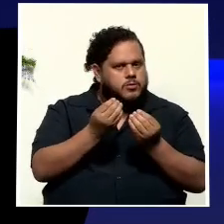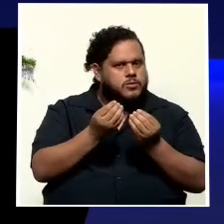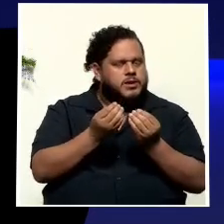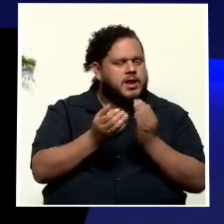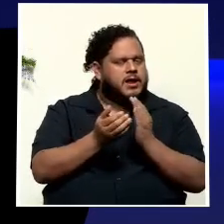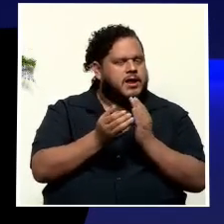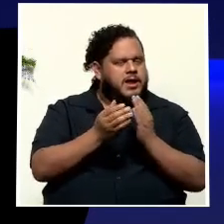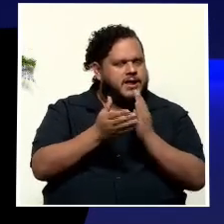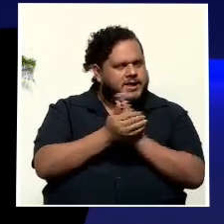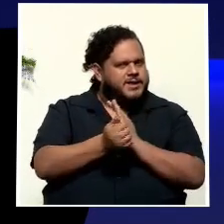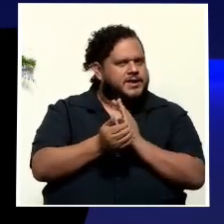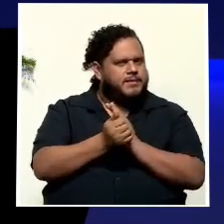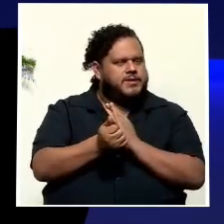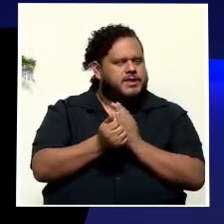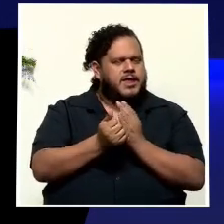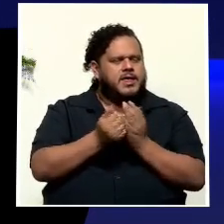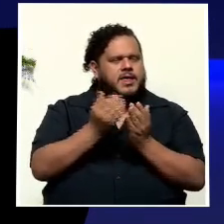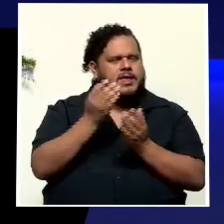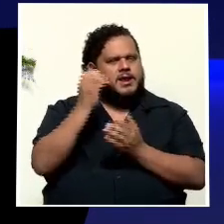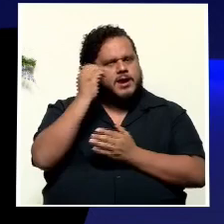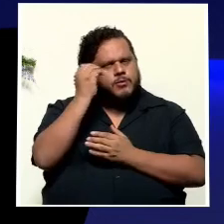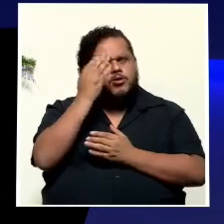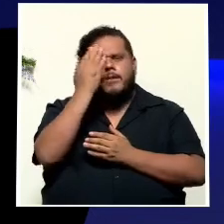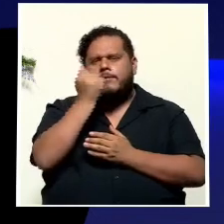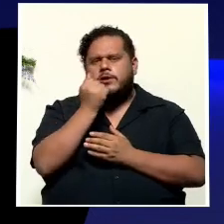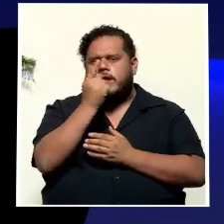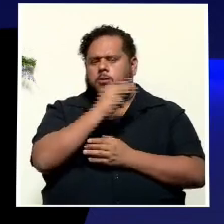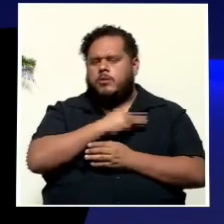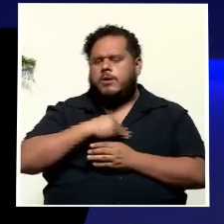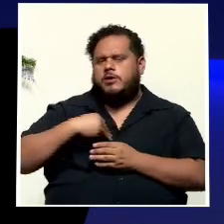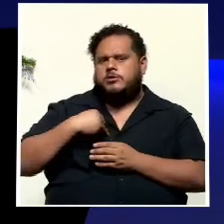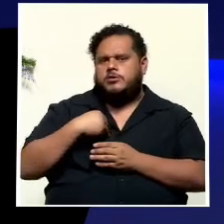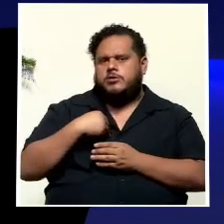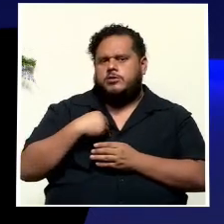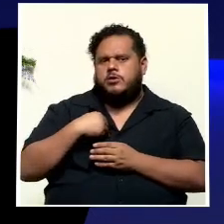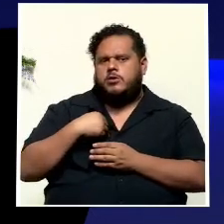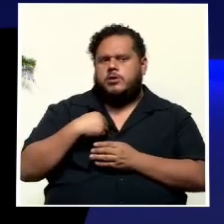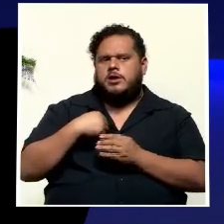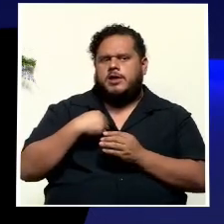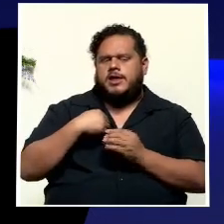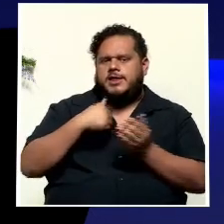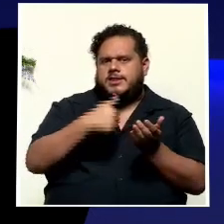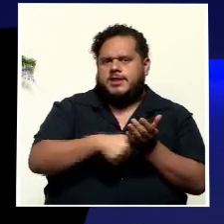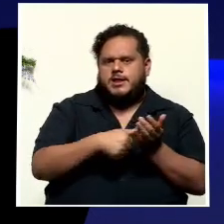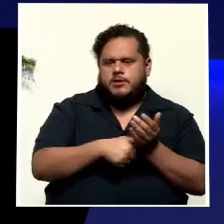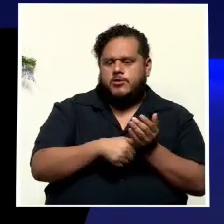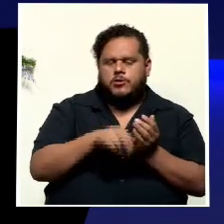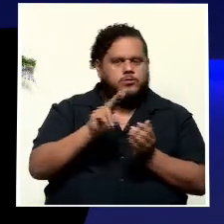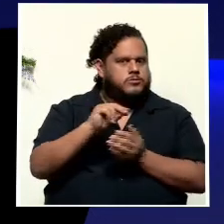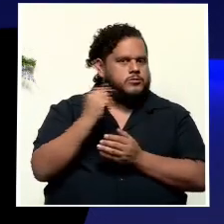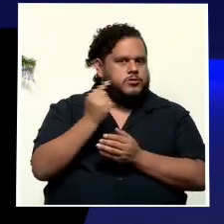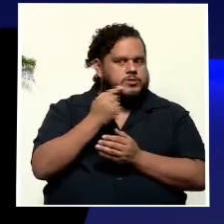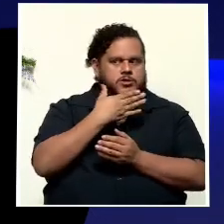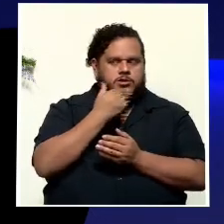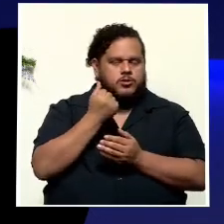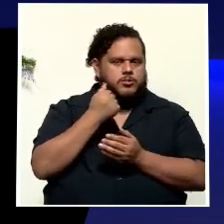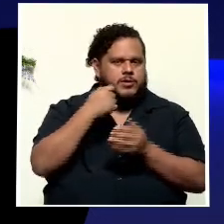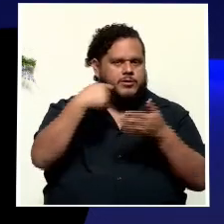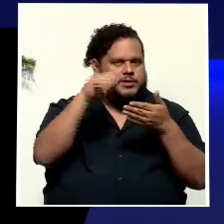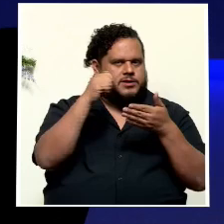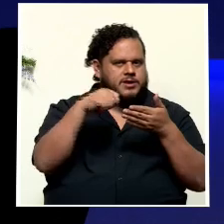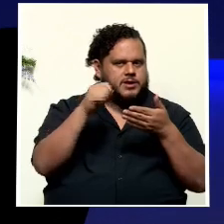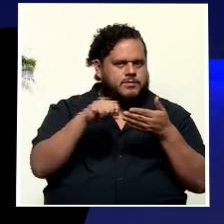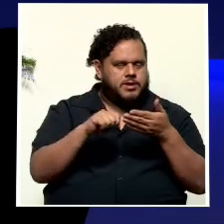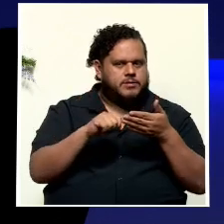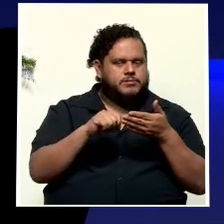criterio de por qué finalmente un magistrado resultó o no electo, no siempre son los mejores calificados